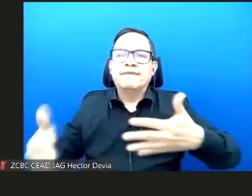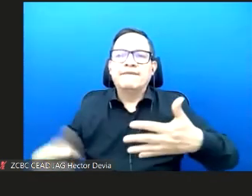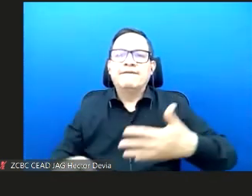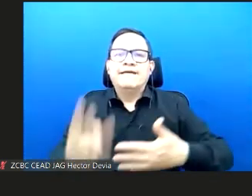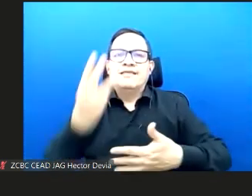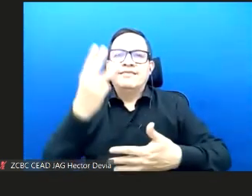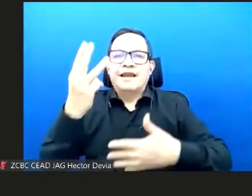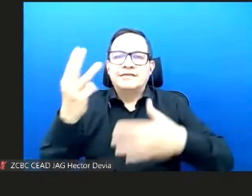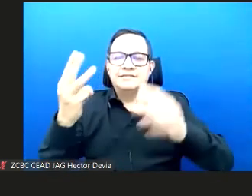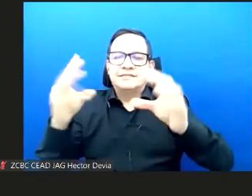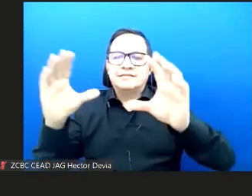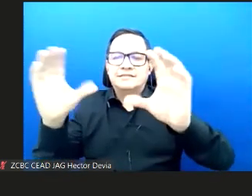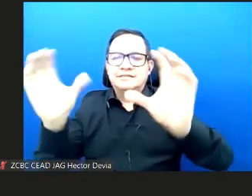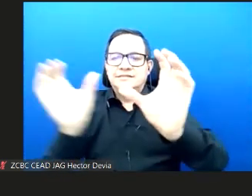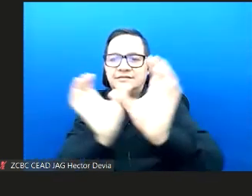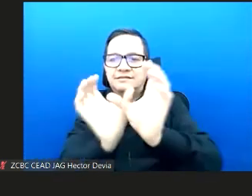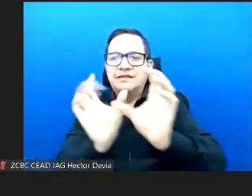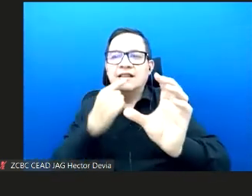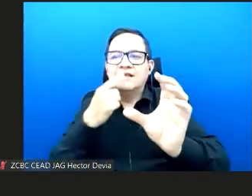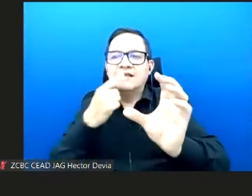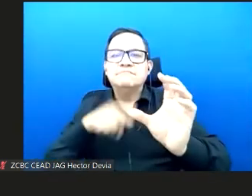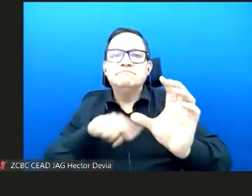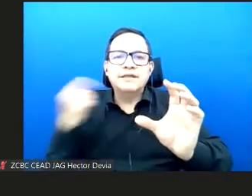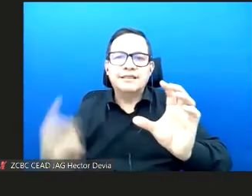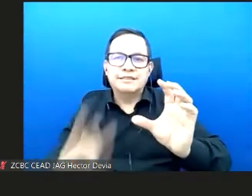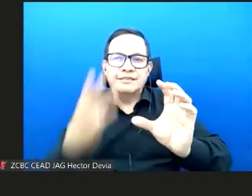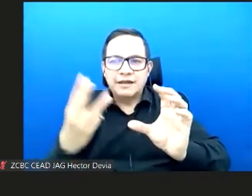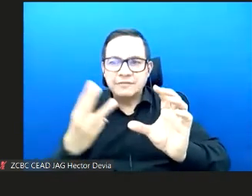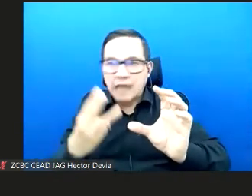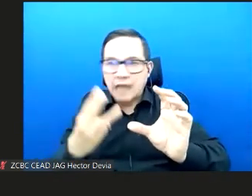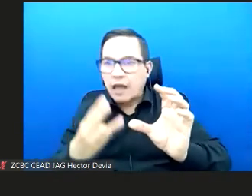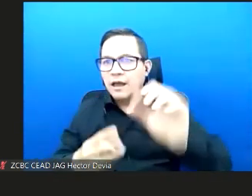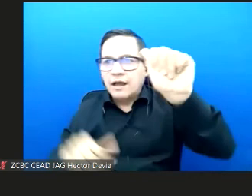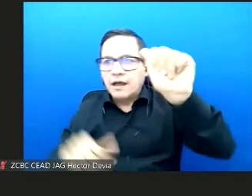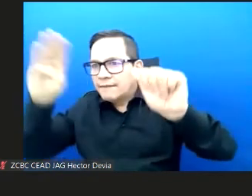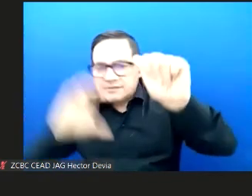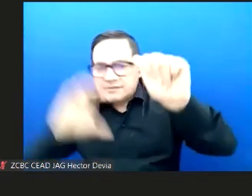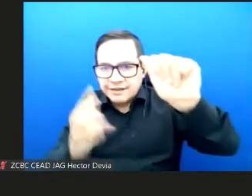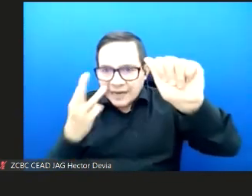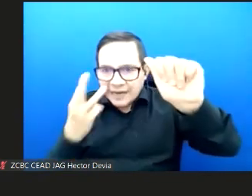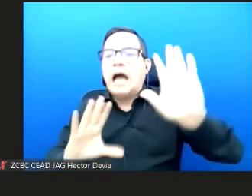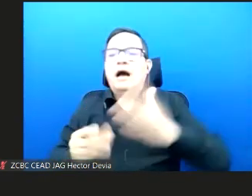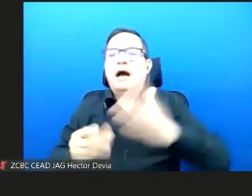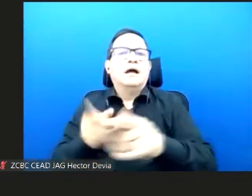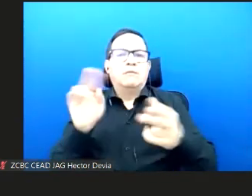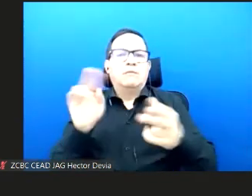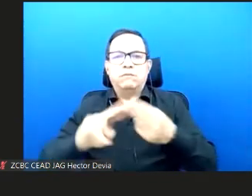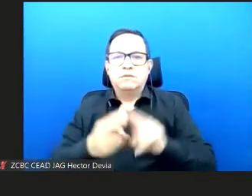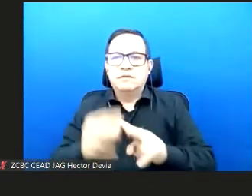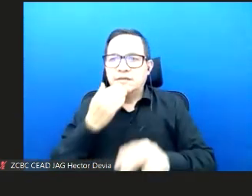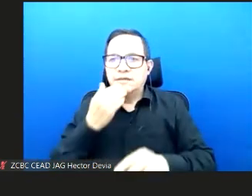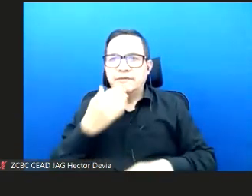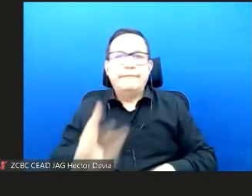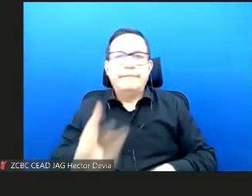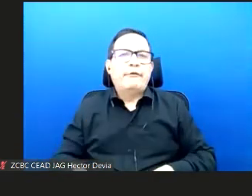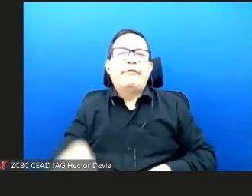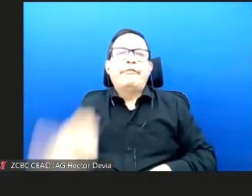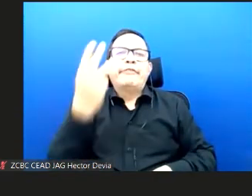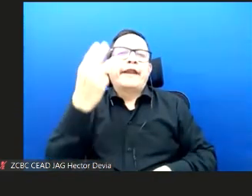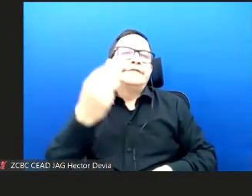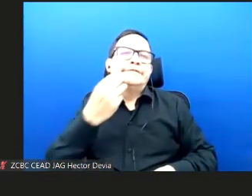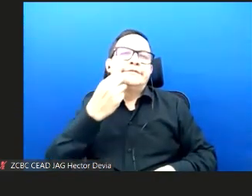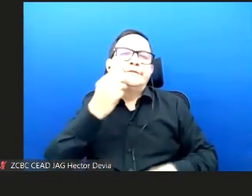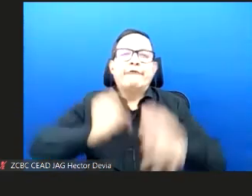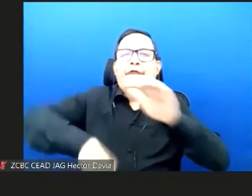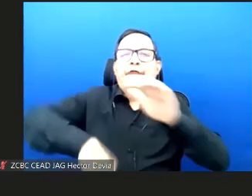conjuntos, ¿sí? Digamos que ustedes tienen un ejercicio en donde se dice algo sobre 3 equipos de fútbol,